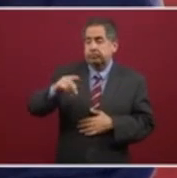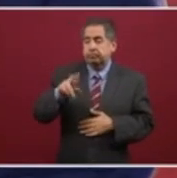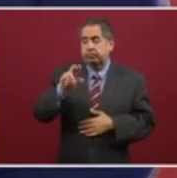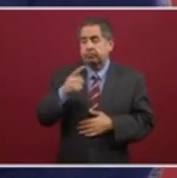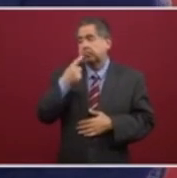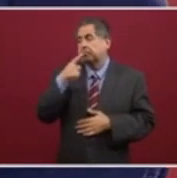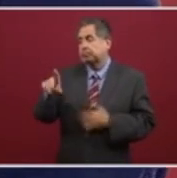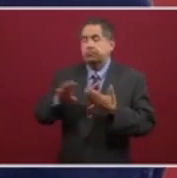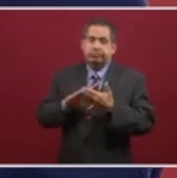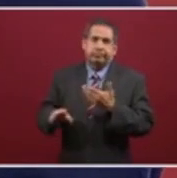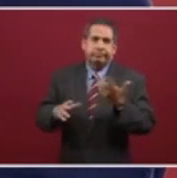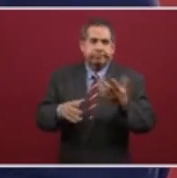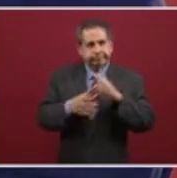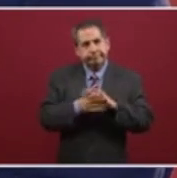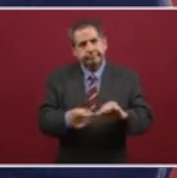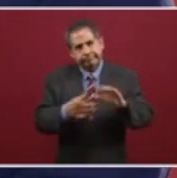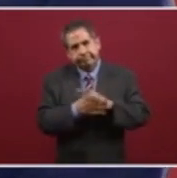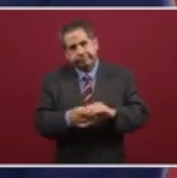desde luego